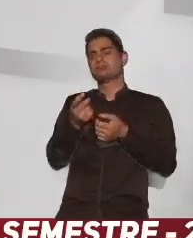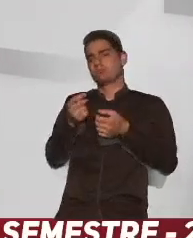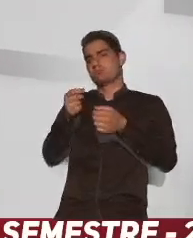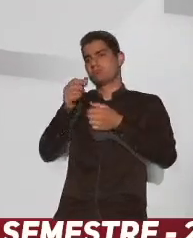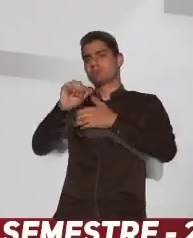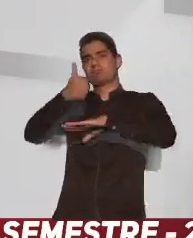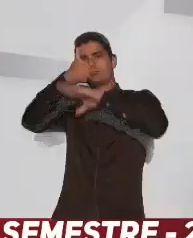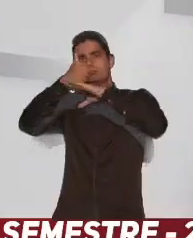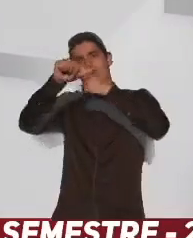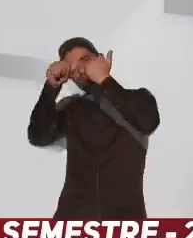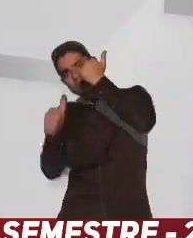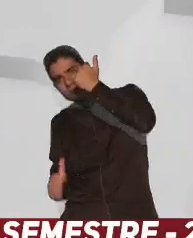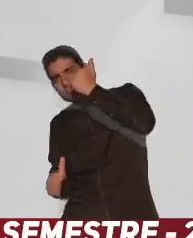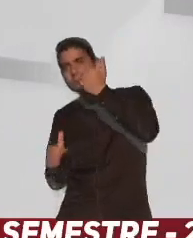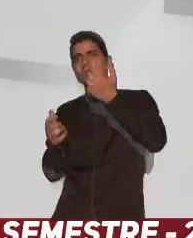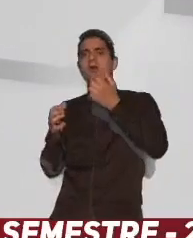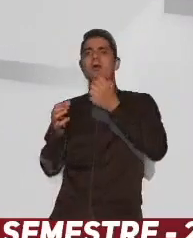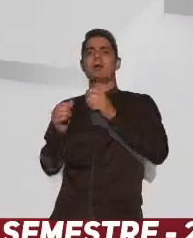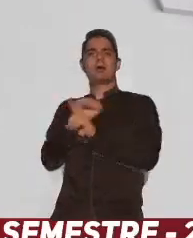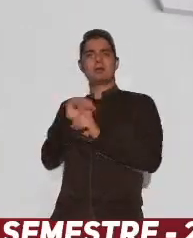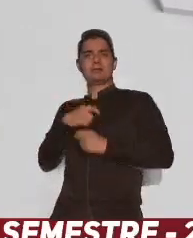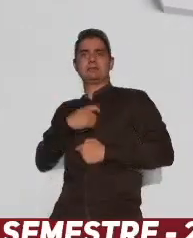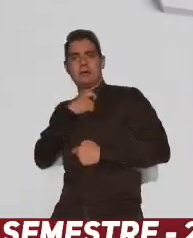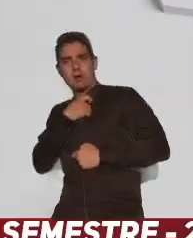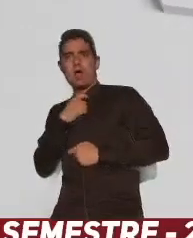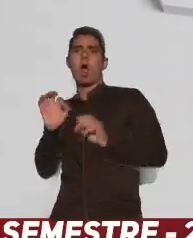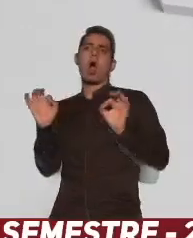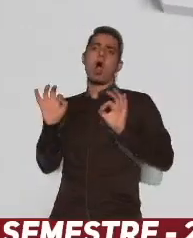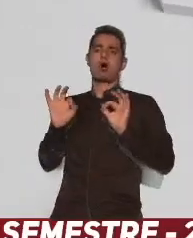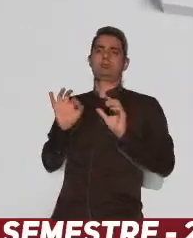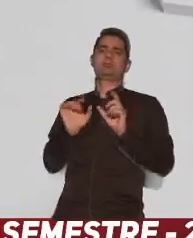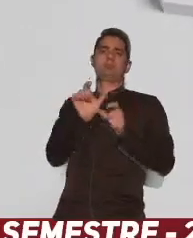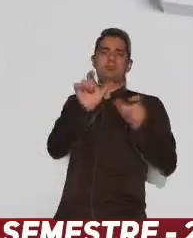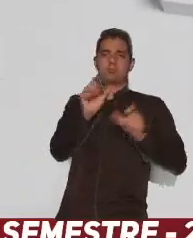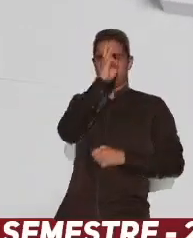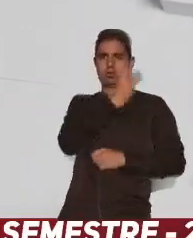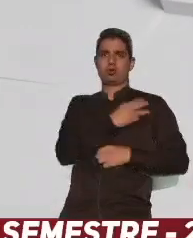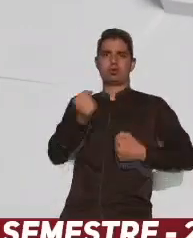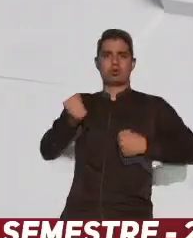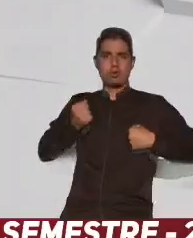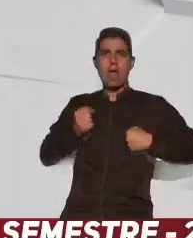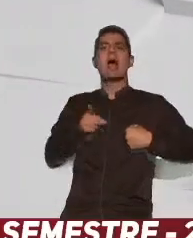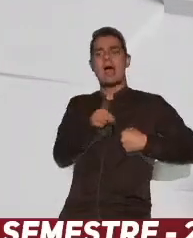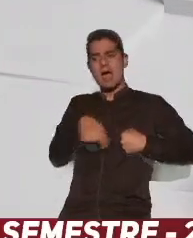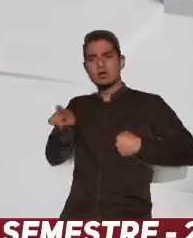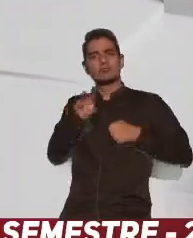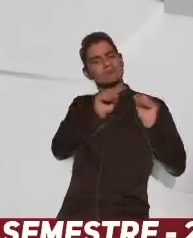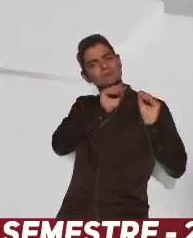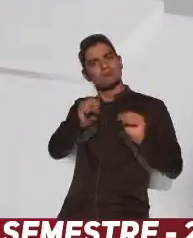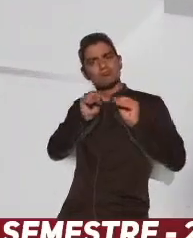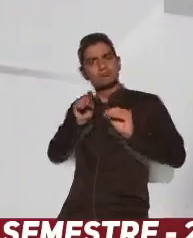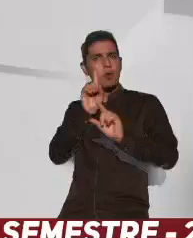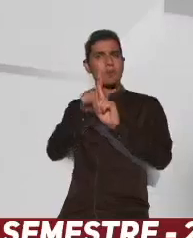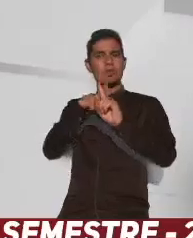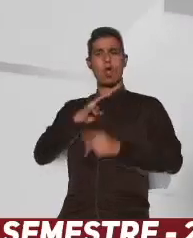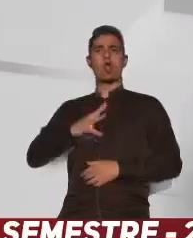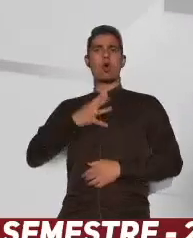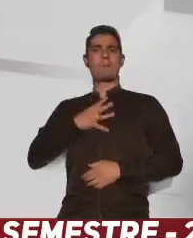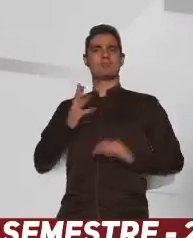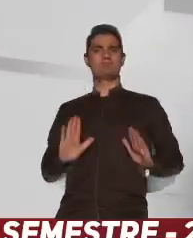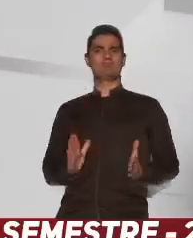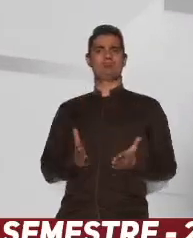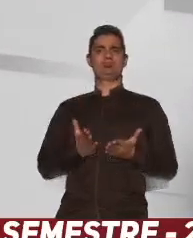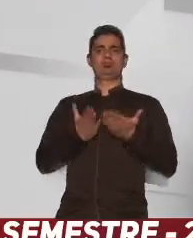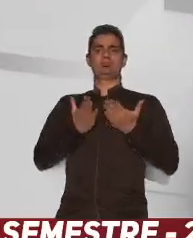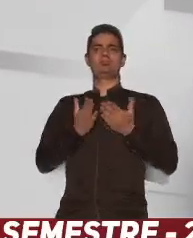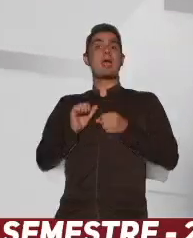personal civil y soldados, para que puedan tener unas competencias que les permita mejorar sus condiciones